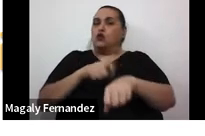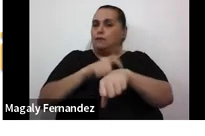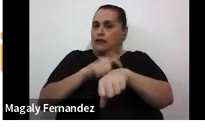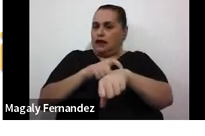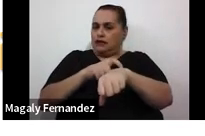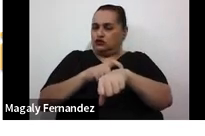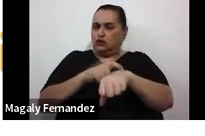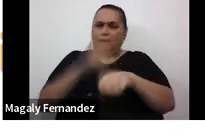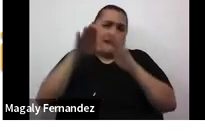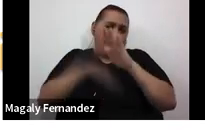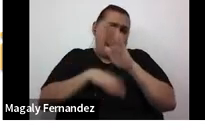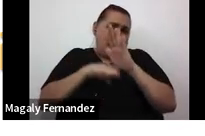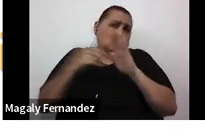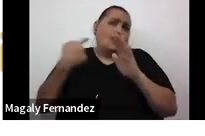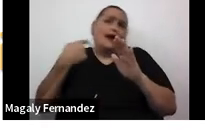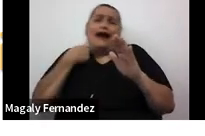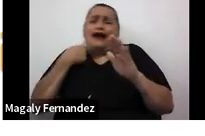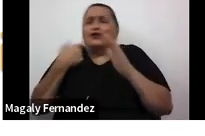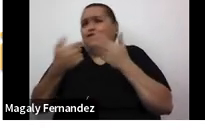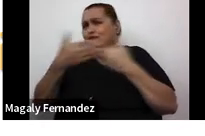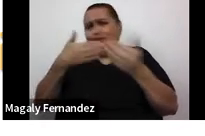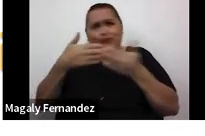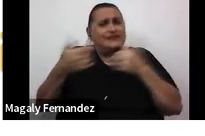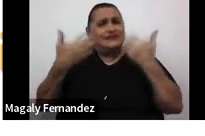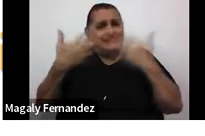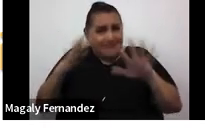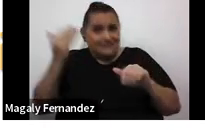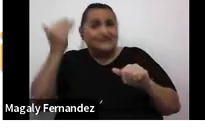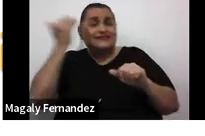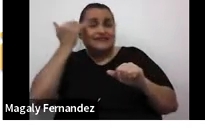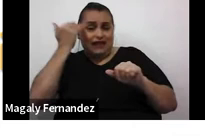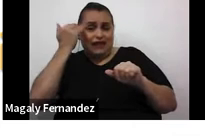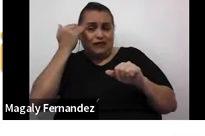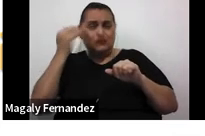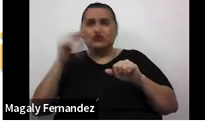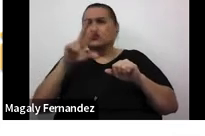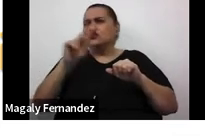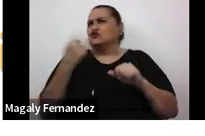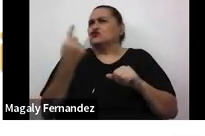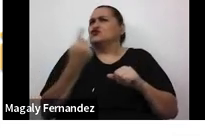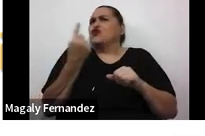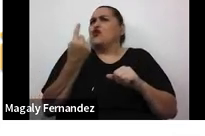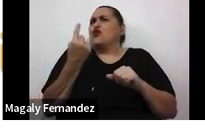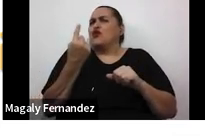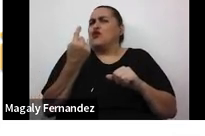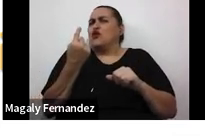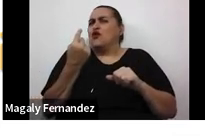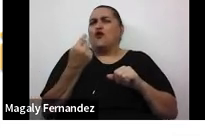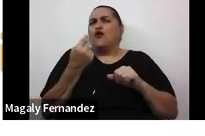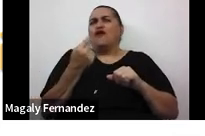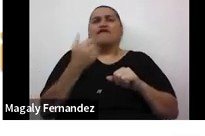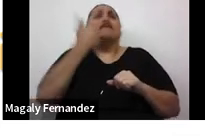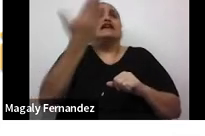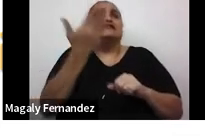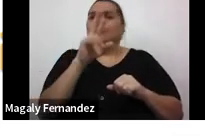hasta las más caras también porque ya sabemos verdad que de que tampoco es nada más de de soplar y hacer botellas